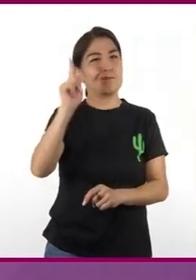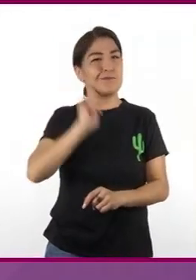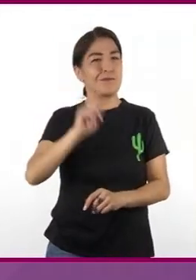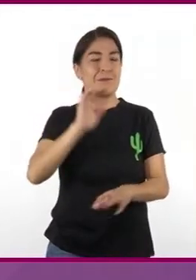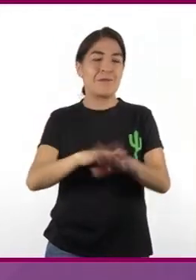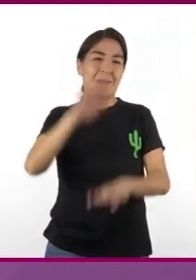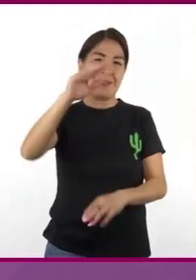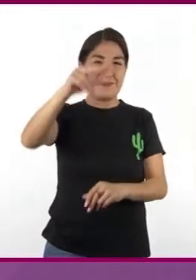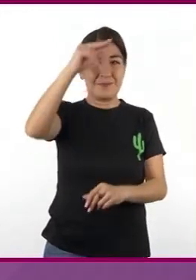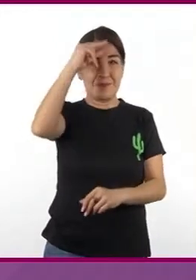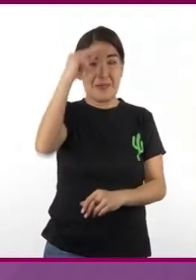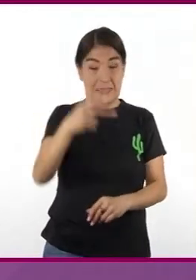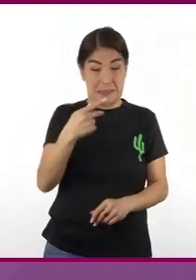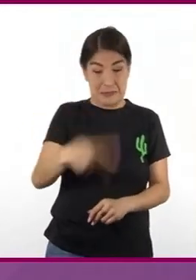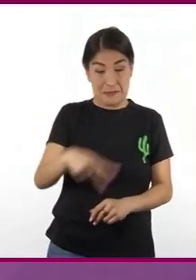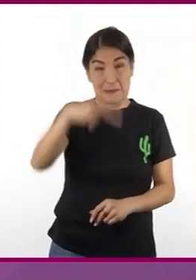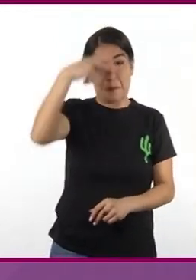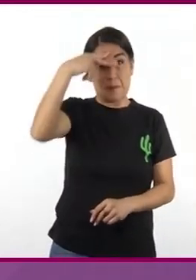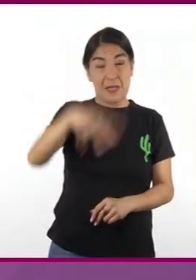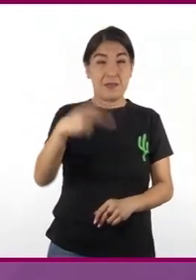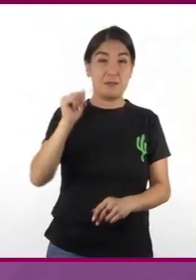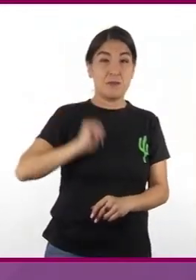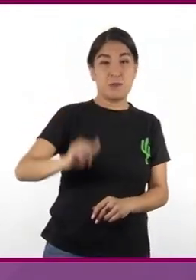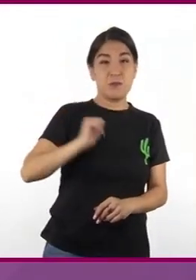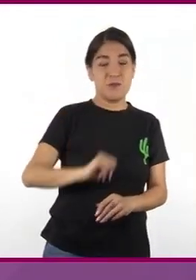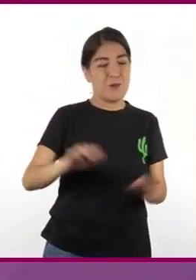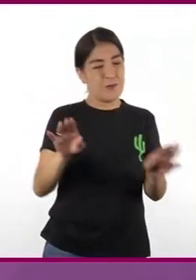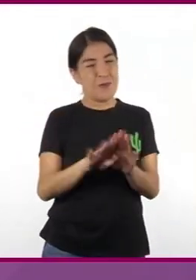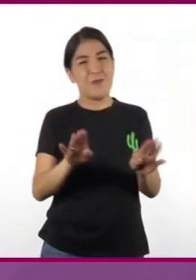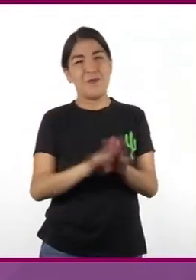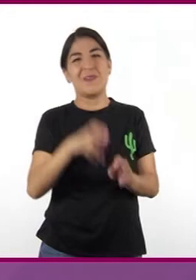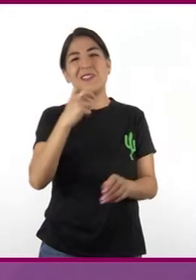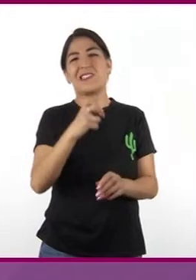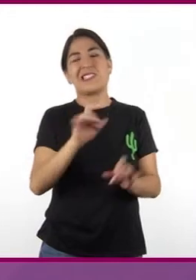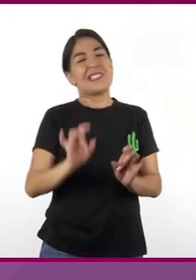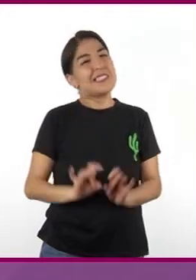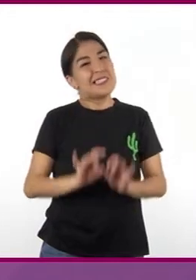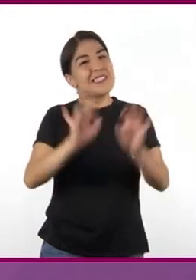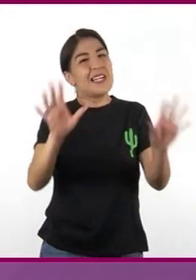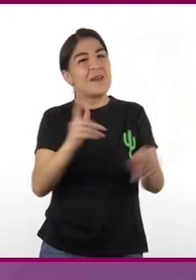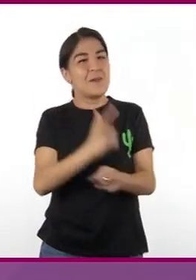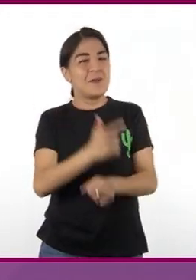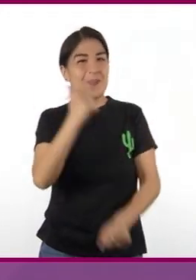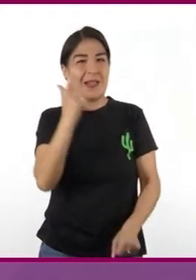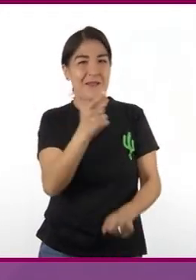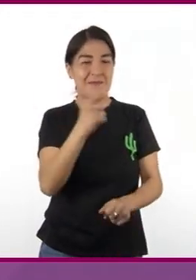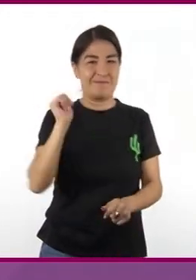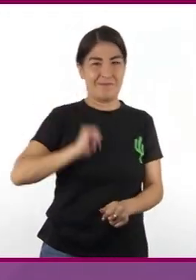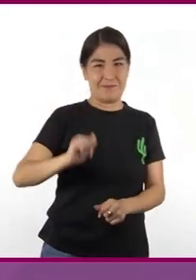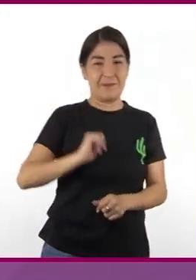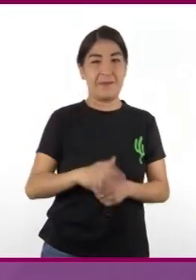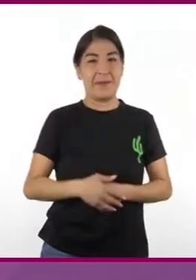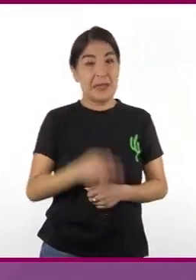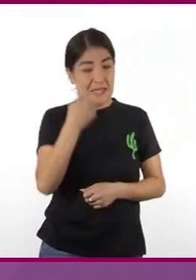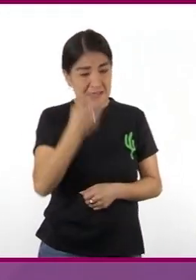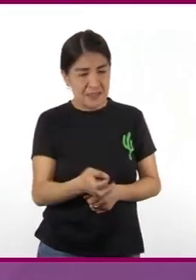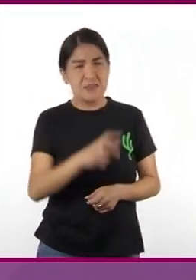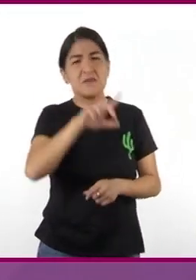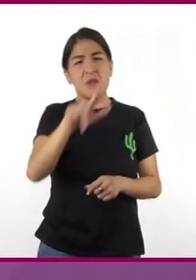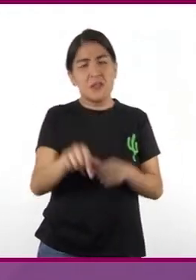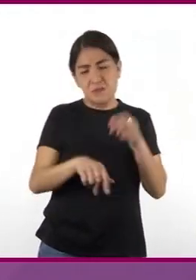en México estaba pasando por un momento personal muy delicado. Luego de este rodeo,